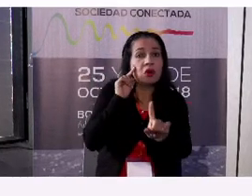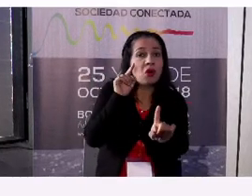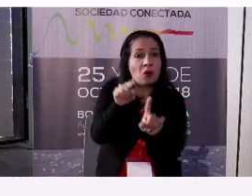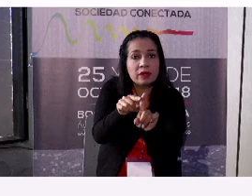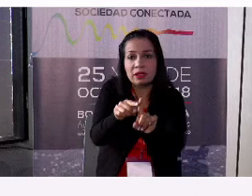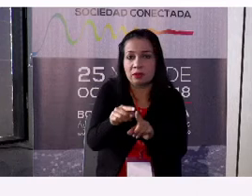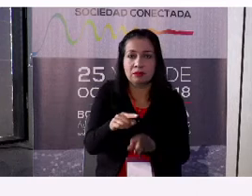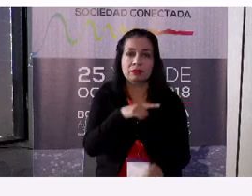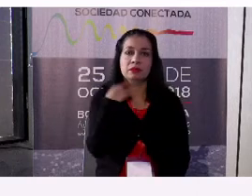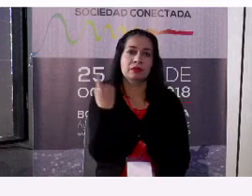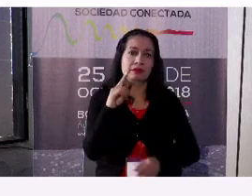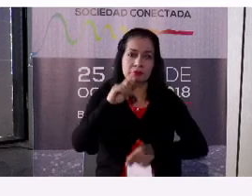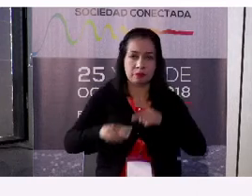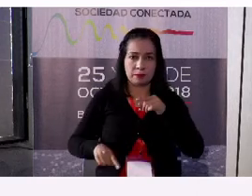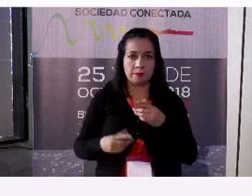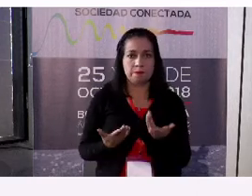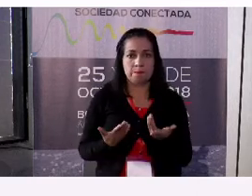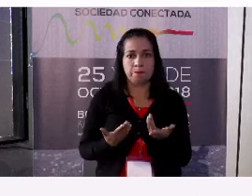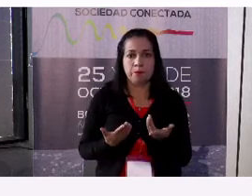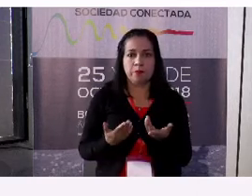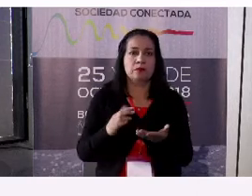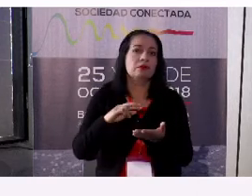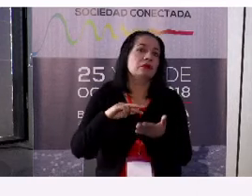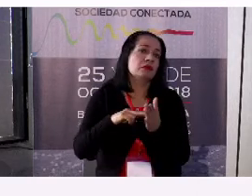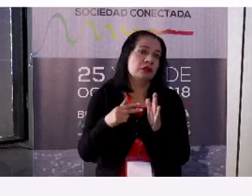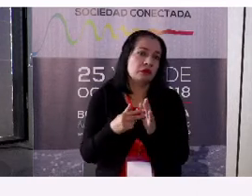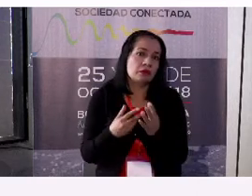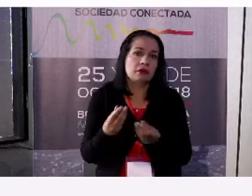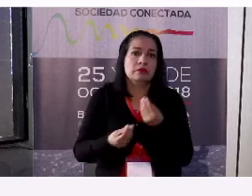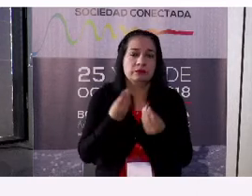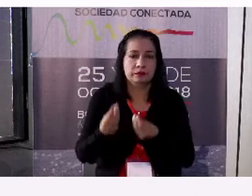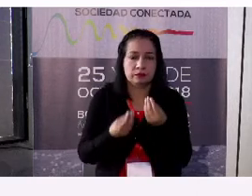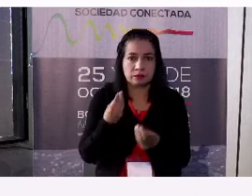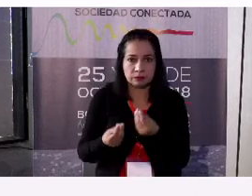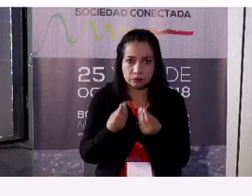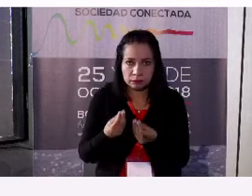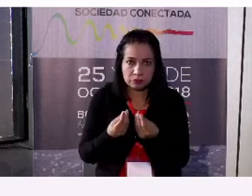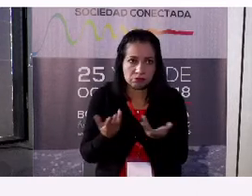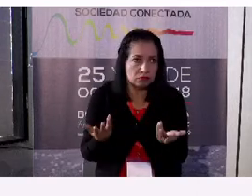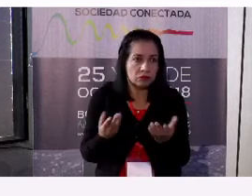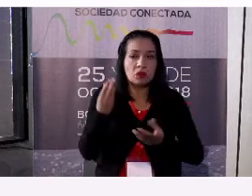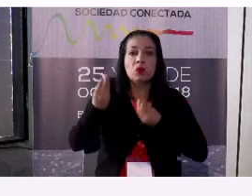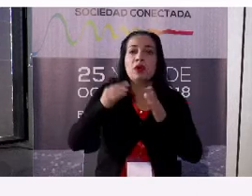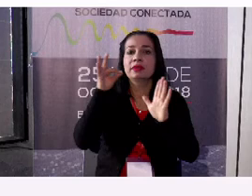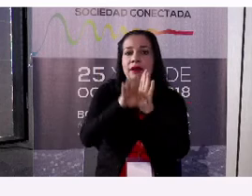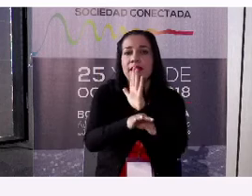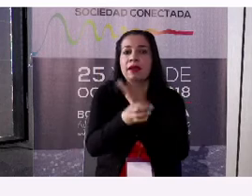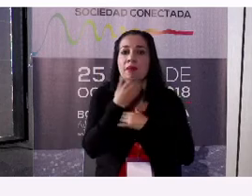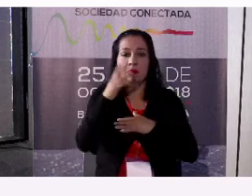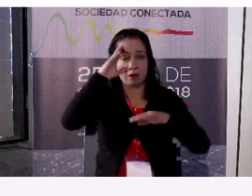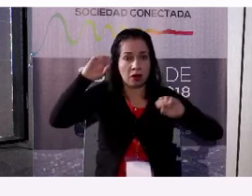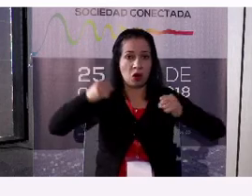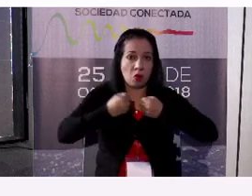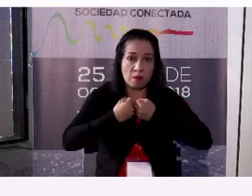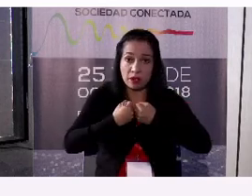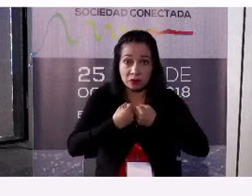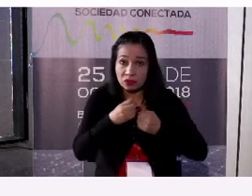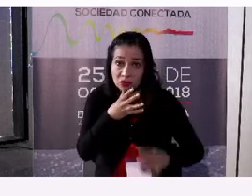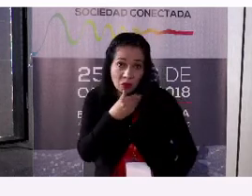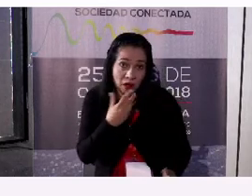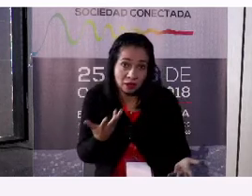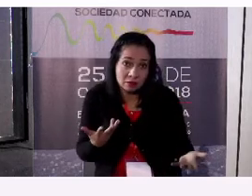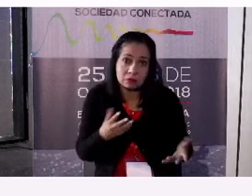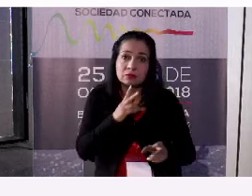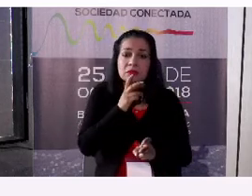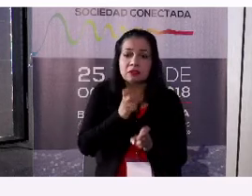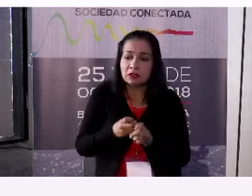no no no caminarías prácticamente nada si no tenemos o logramos tener eh eh esas alianzas